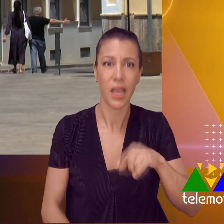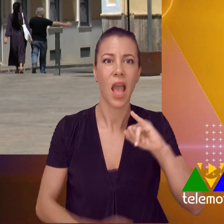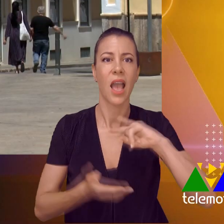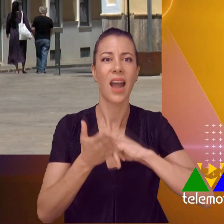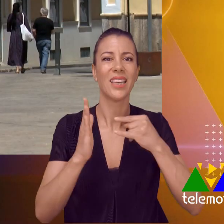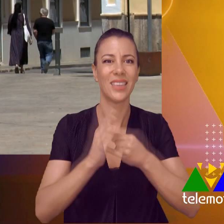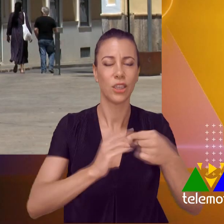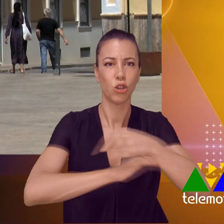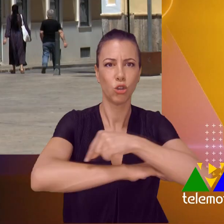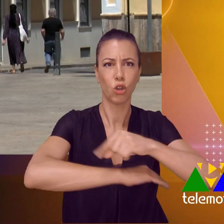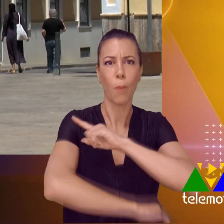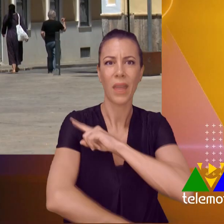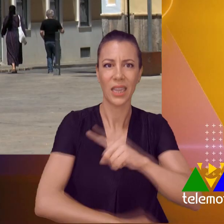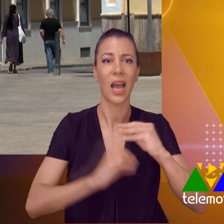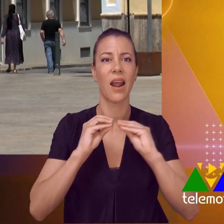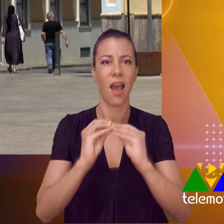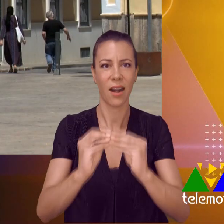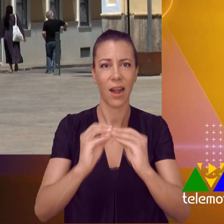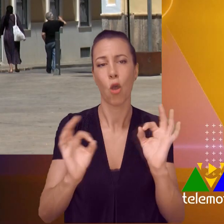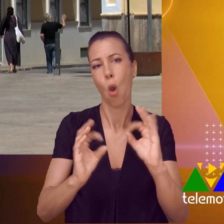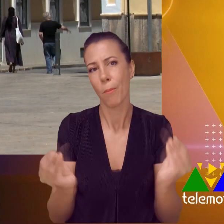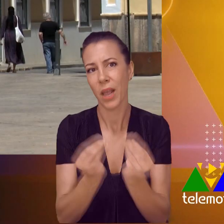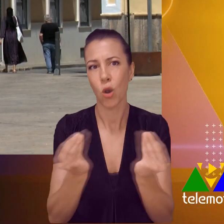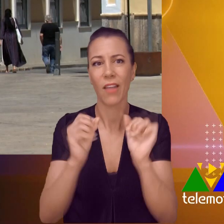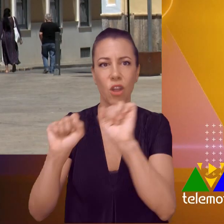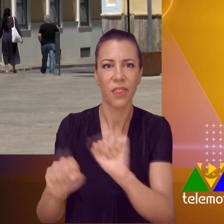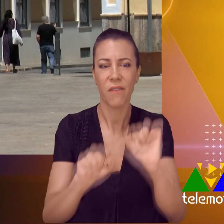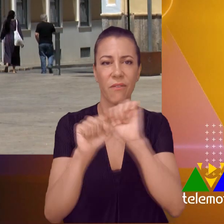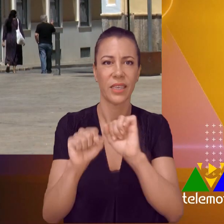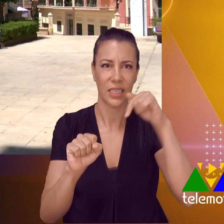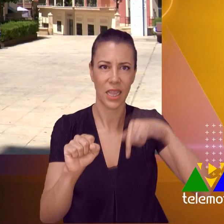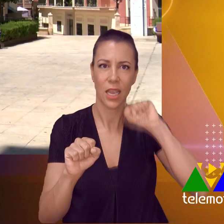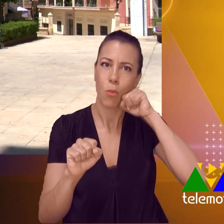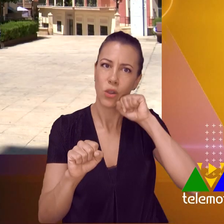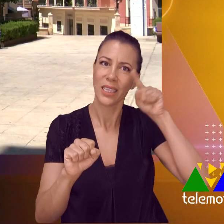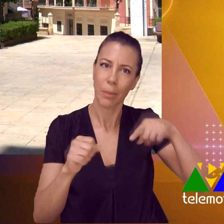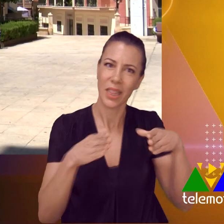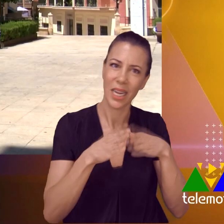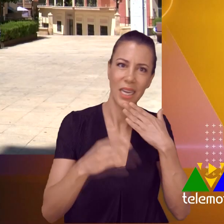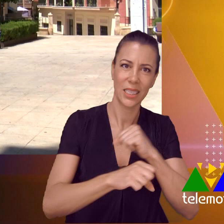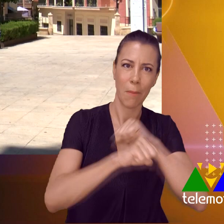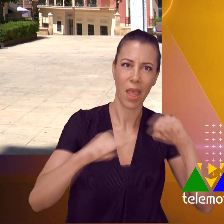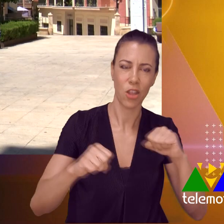arquitecto militar arreglando o mejorando la defensa de Motril y de la iglesia mayor.